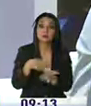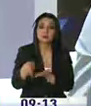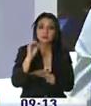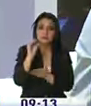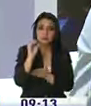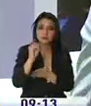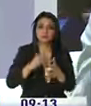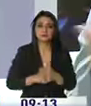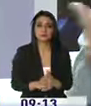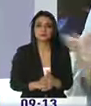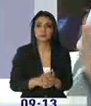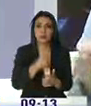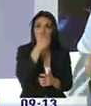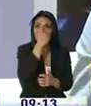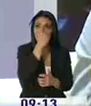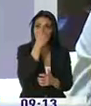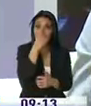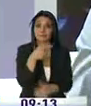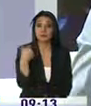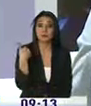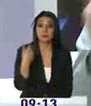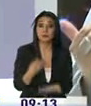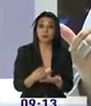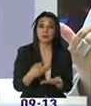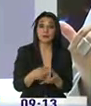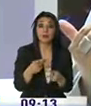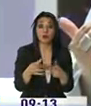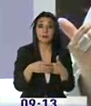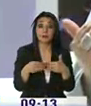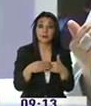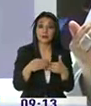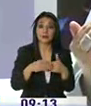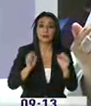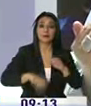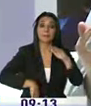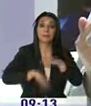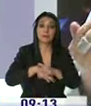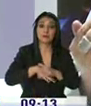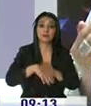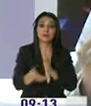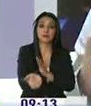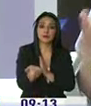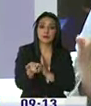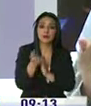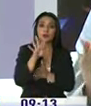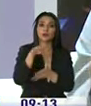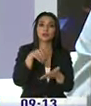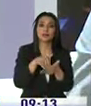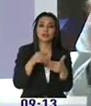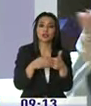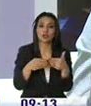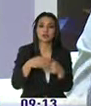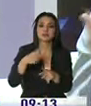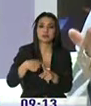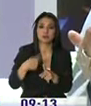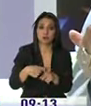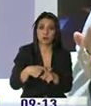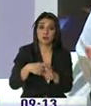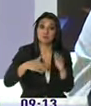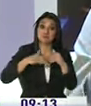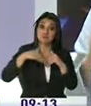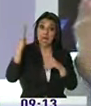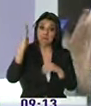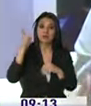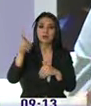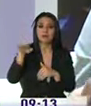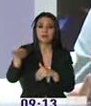Así que tengan monedas y billetes, tendrán un máximo de $4,000 mensuales, y después de eso los bancos aplicarán una